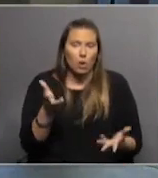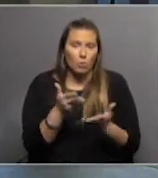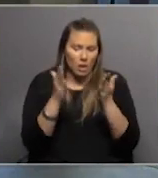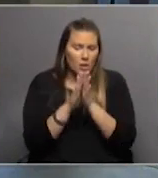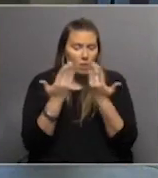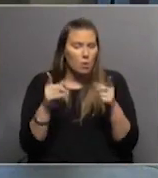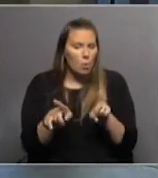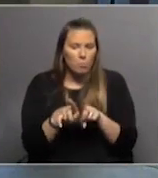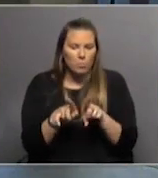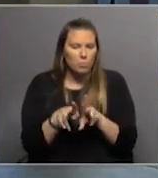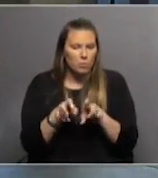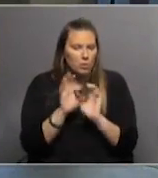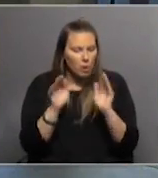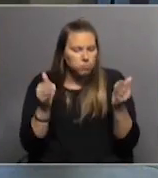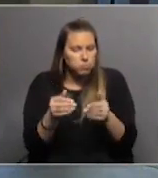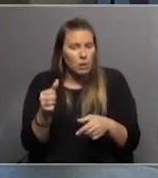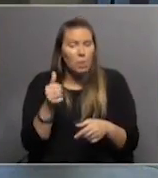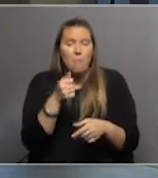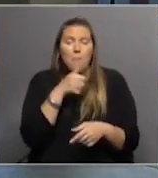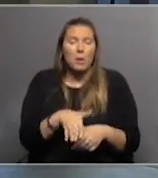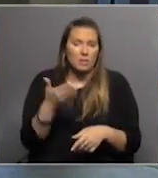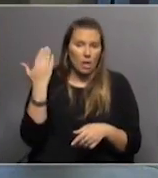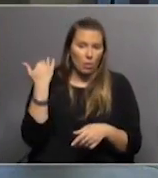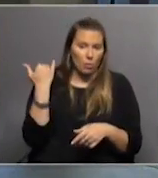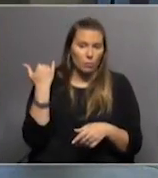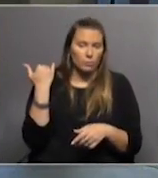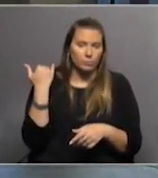saliendo, exacto, están saliendo nuevos libros. Y bueno,